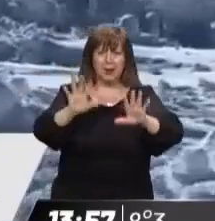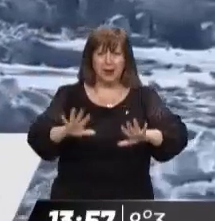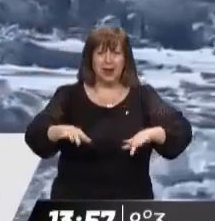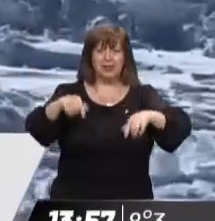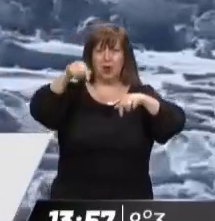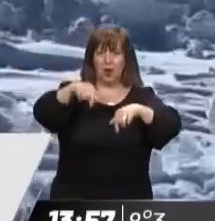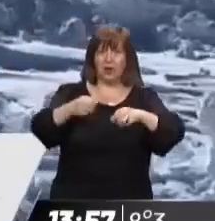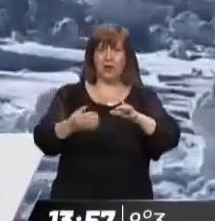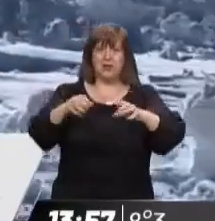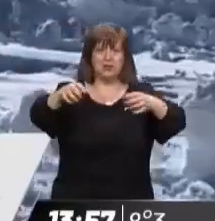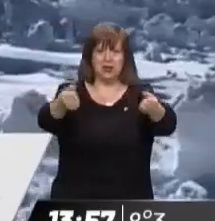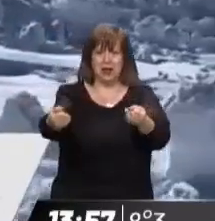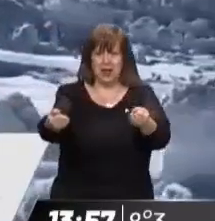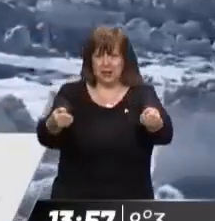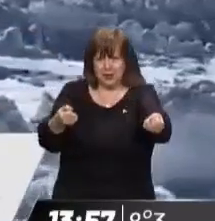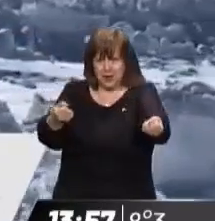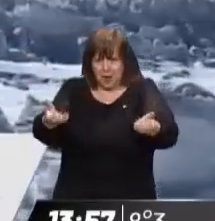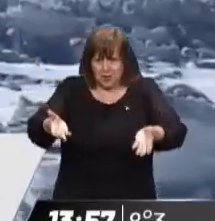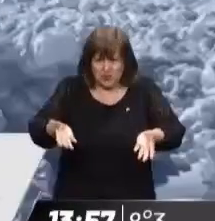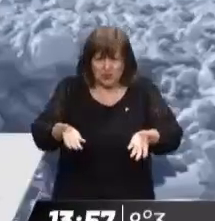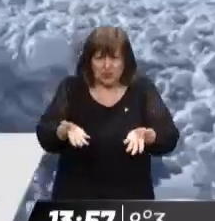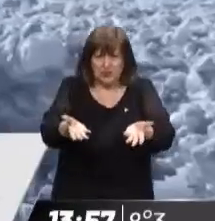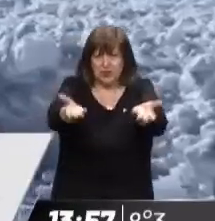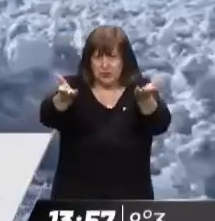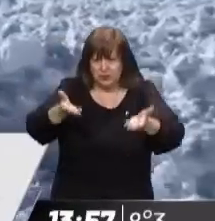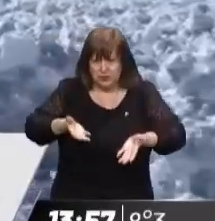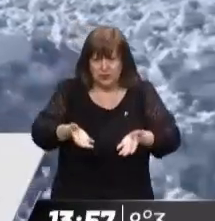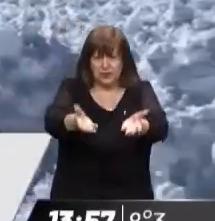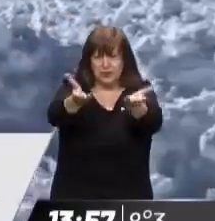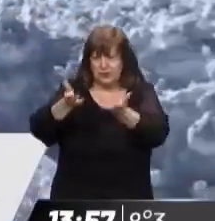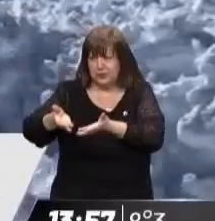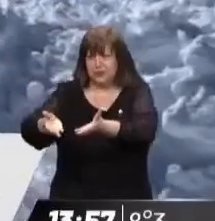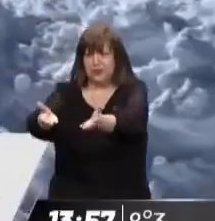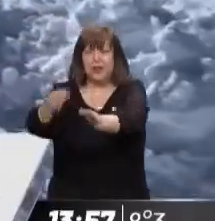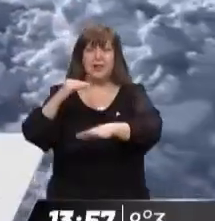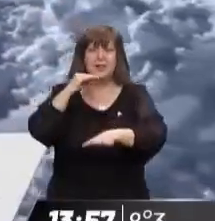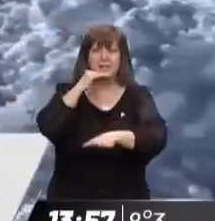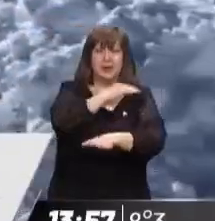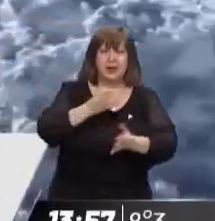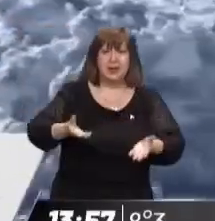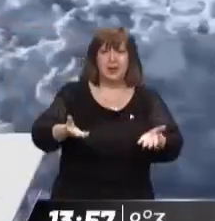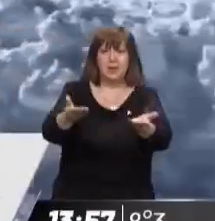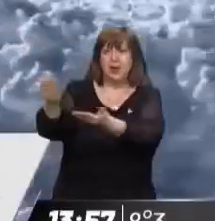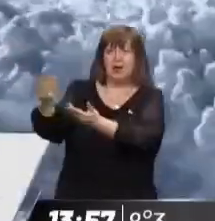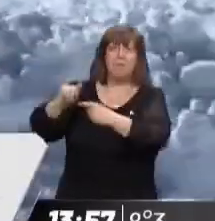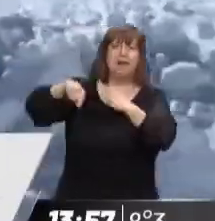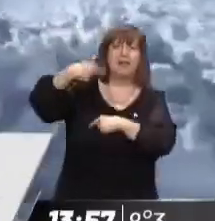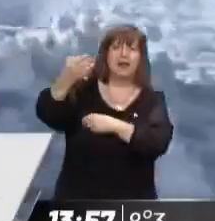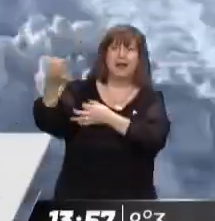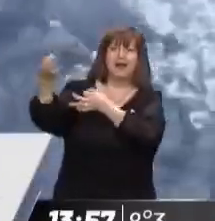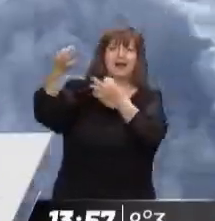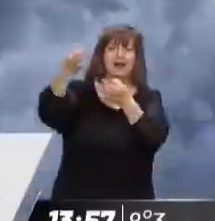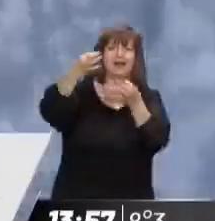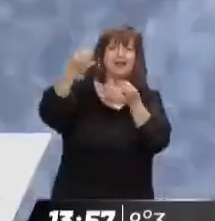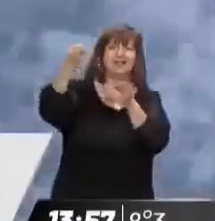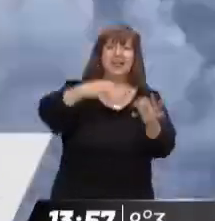esta mañana, así que estuvimos trabajando duro para despejar y habilitar las instalaciones para poder recibir a nuestros invitados. Bueno,